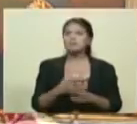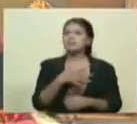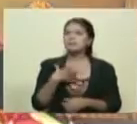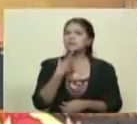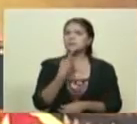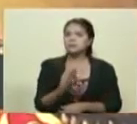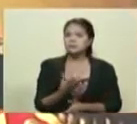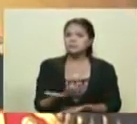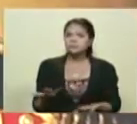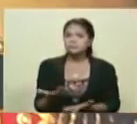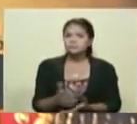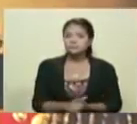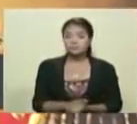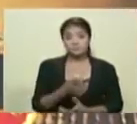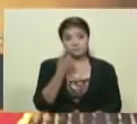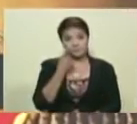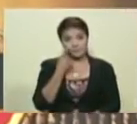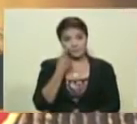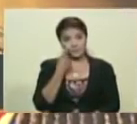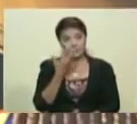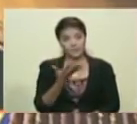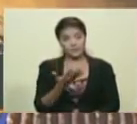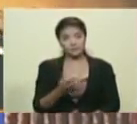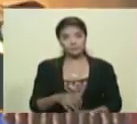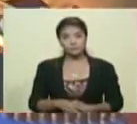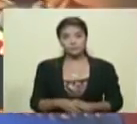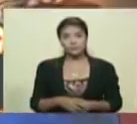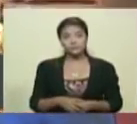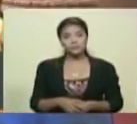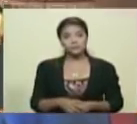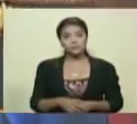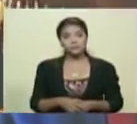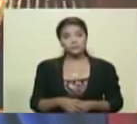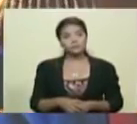también, fíjense ustedes, siempre